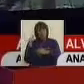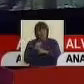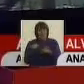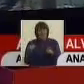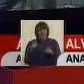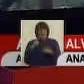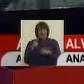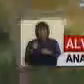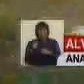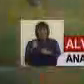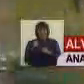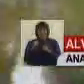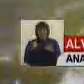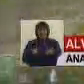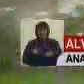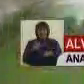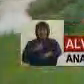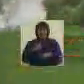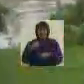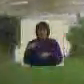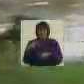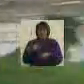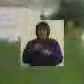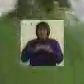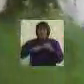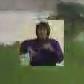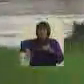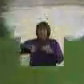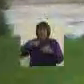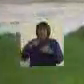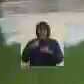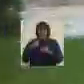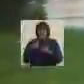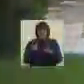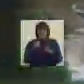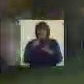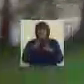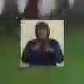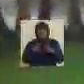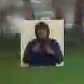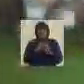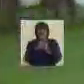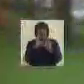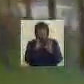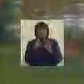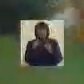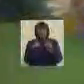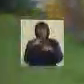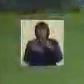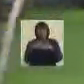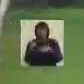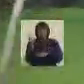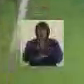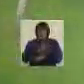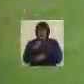ha decidido por voluntad propia soltar un poco. El analista fue claro en que conforme pasan